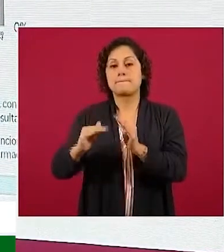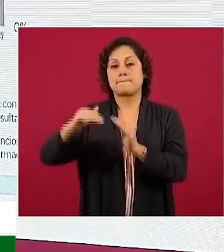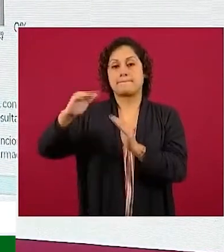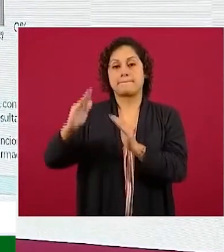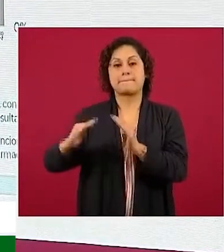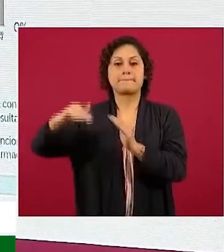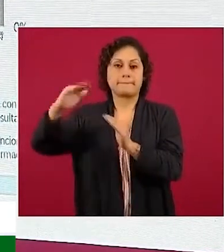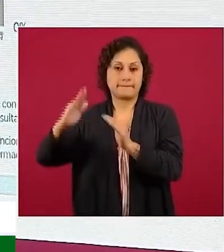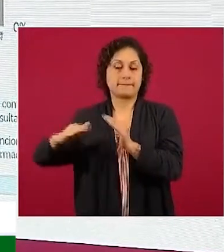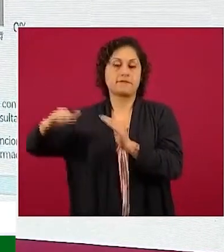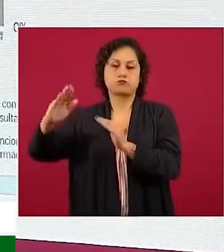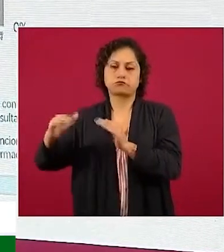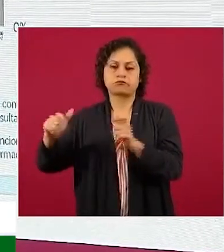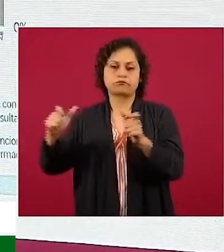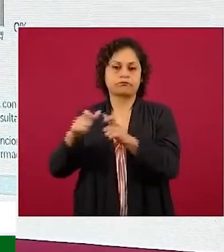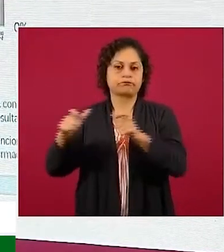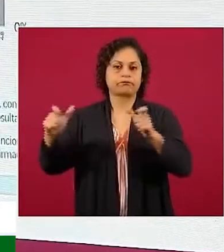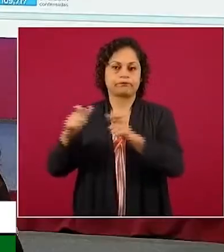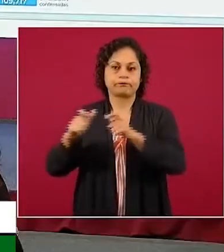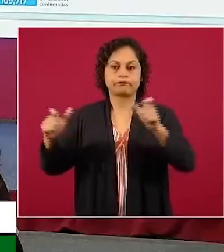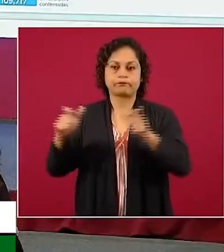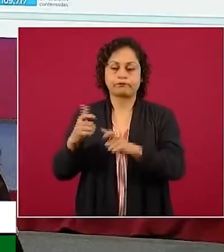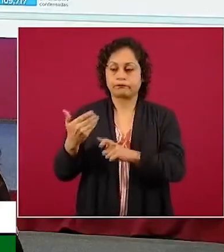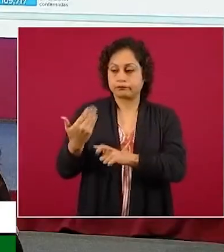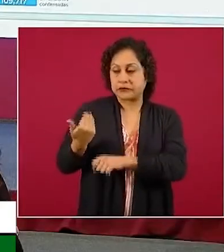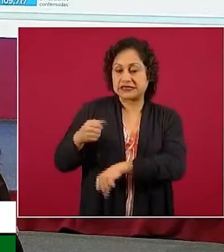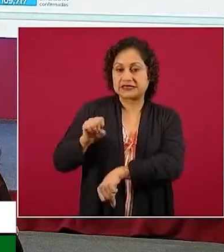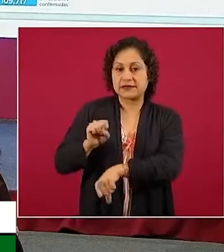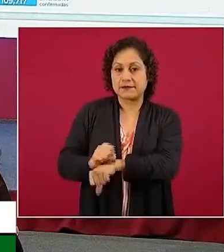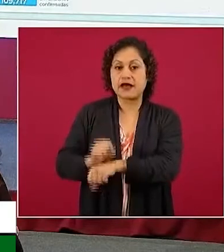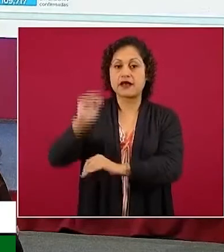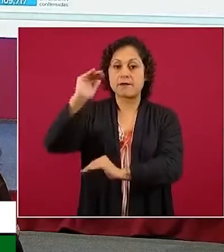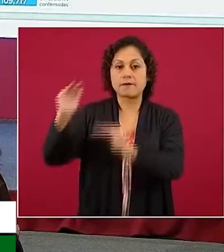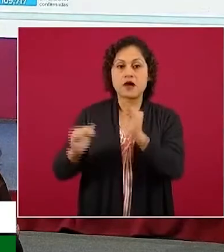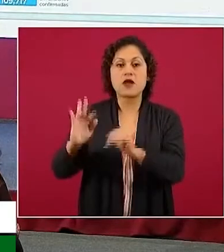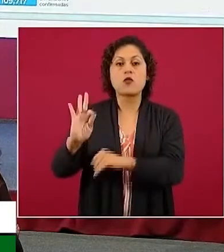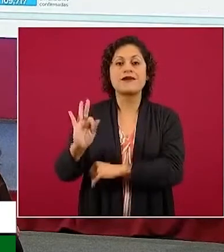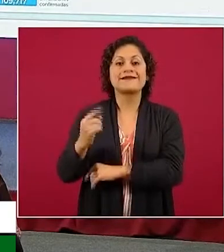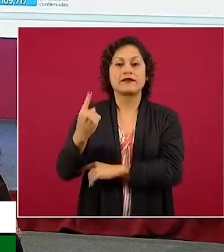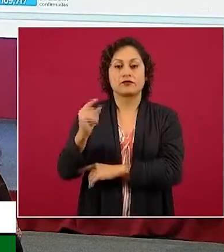1,175,850 casos. También se sumaron 261 fallecimientos para un total de